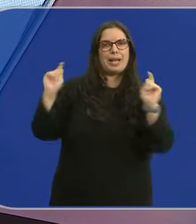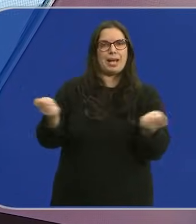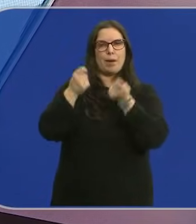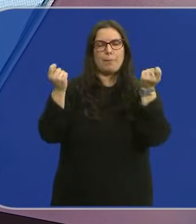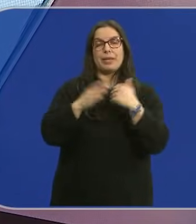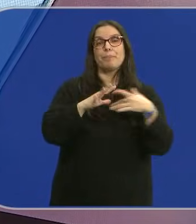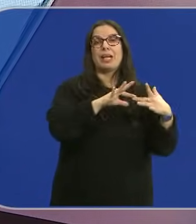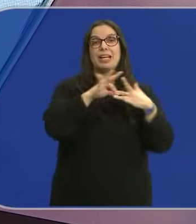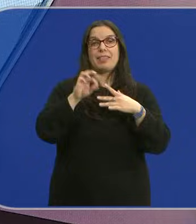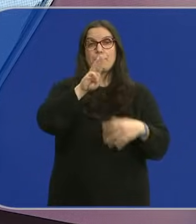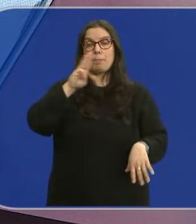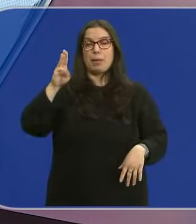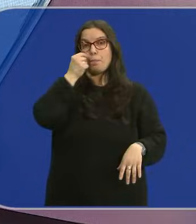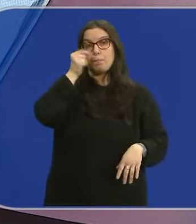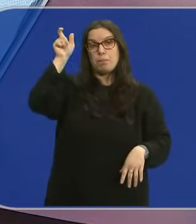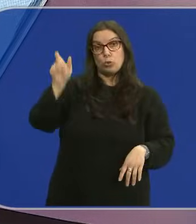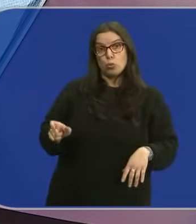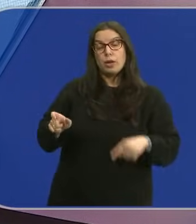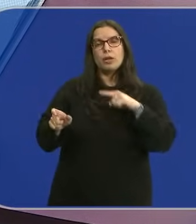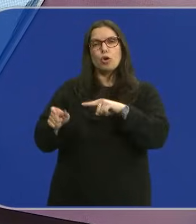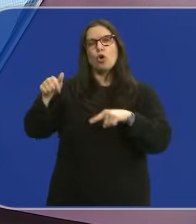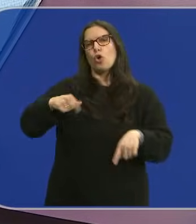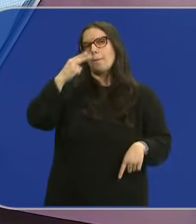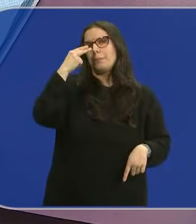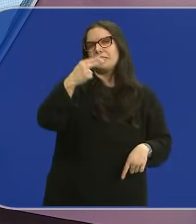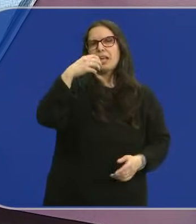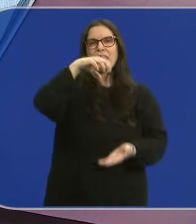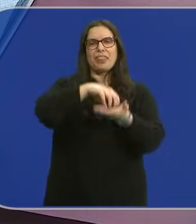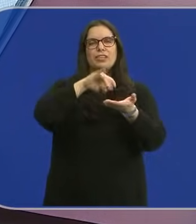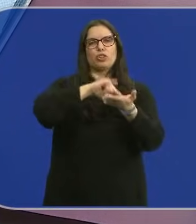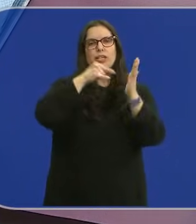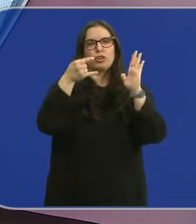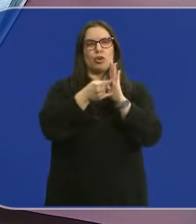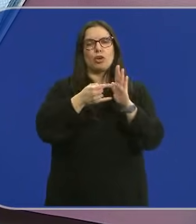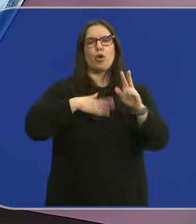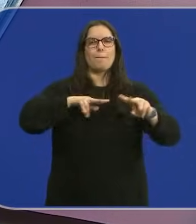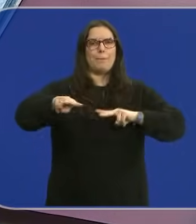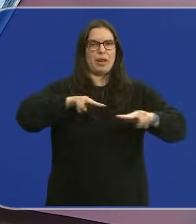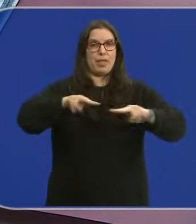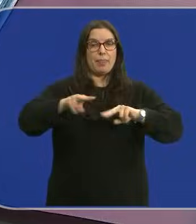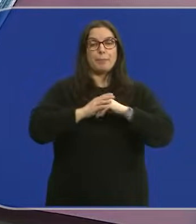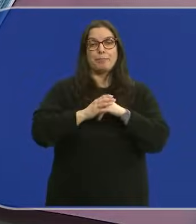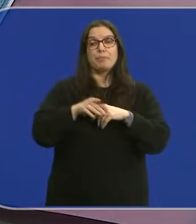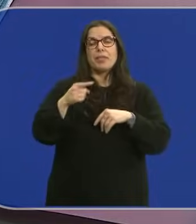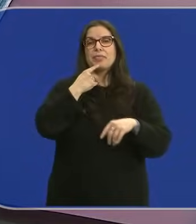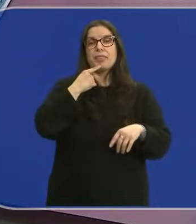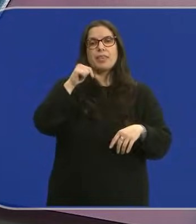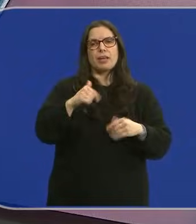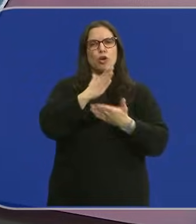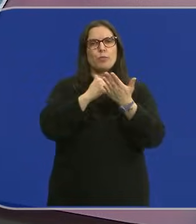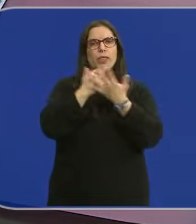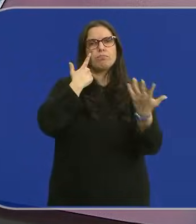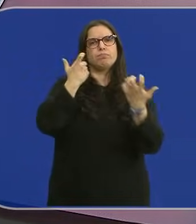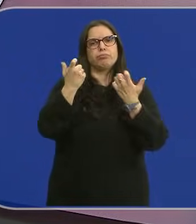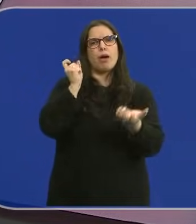precampaña. El líder de los populares, Fernández Mañueco, ha visitado hoy el Centro Tecnológico de Miranda de Ebro. Allí ha resaltado que en nuestra